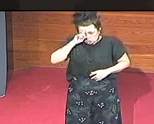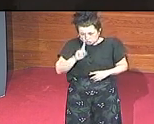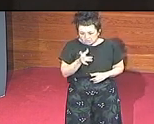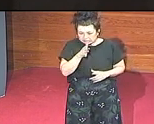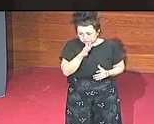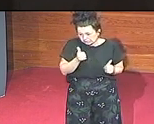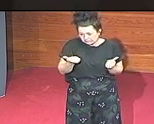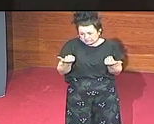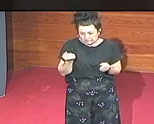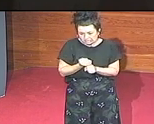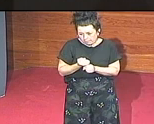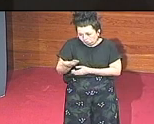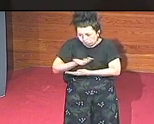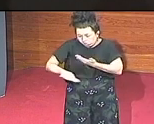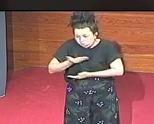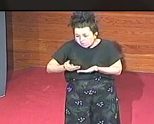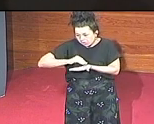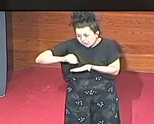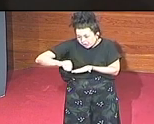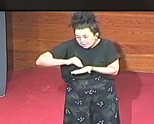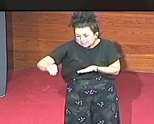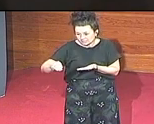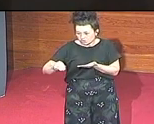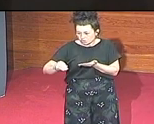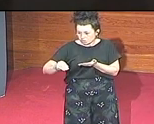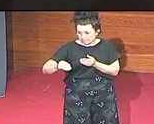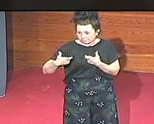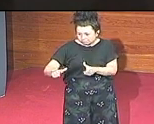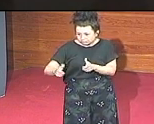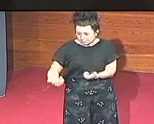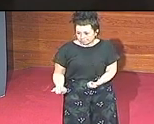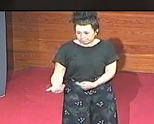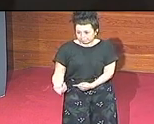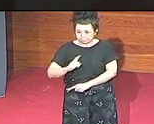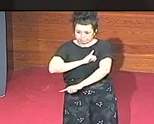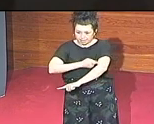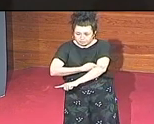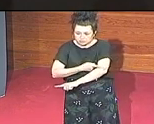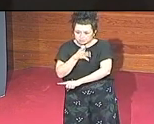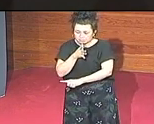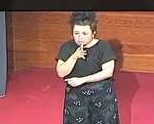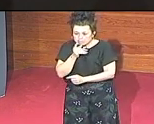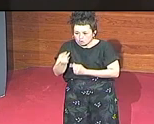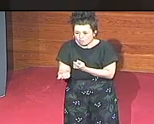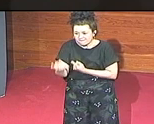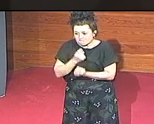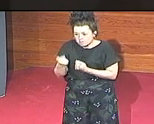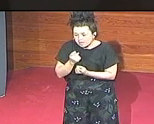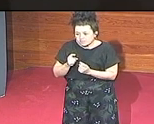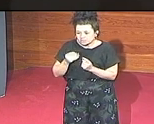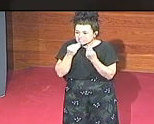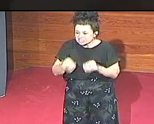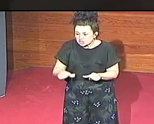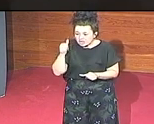en este caso con fernando ruiz esquide y con viguri que me fueron pasando información de la historia del alavés y yo lo que simplemente hice fue